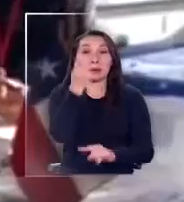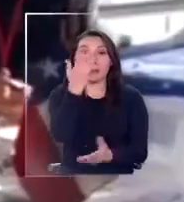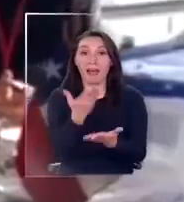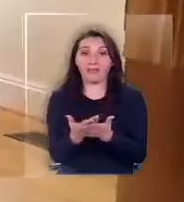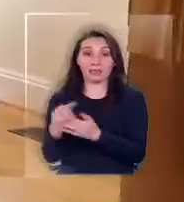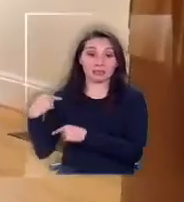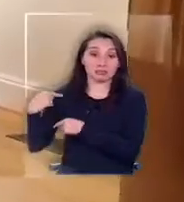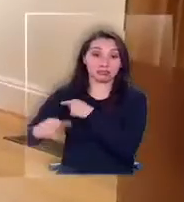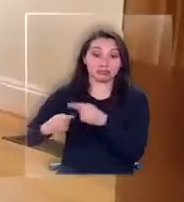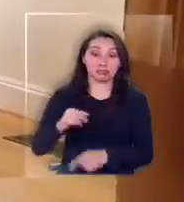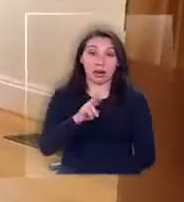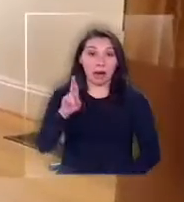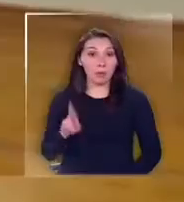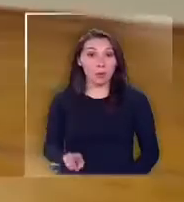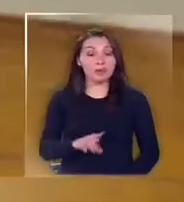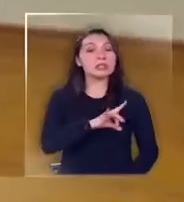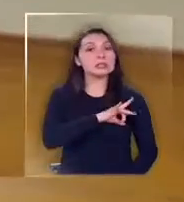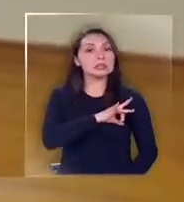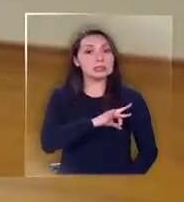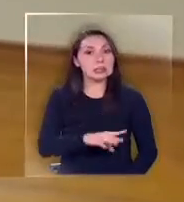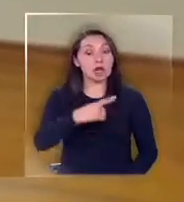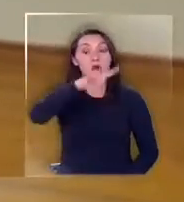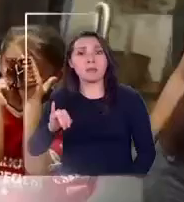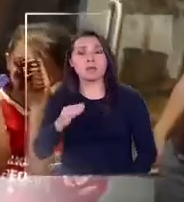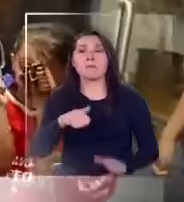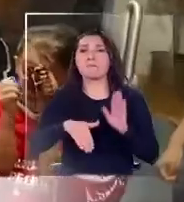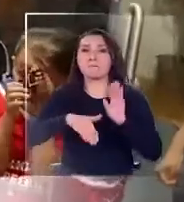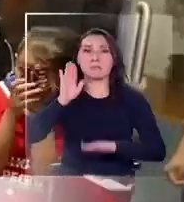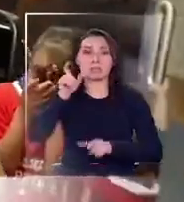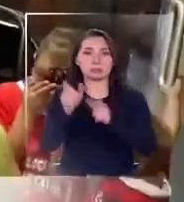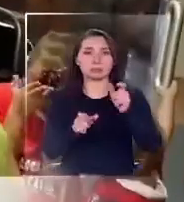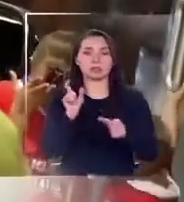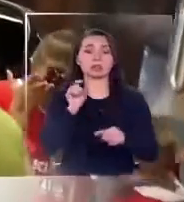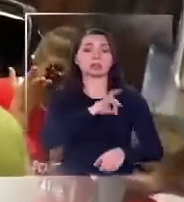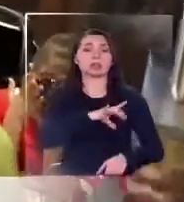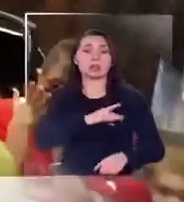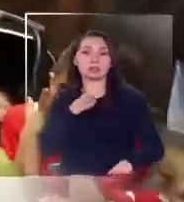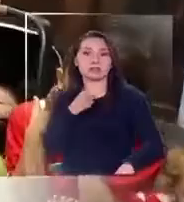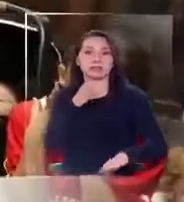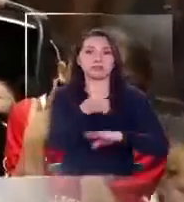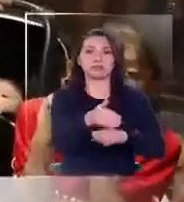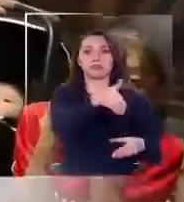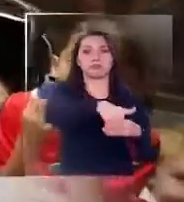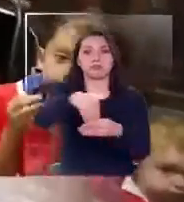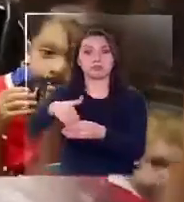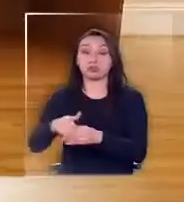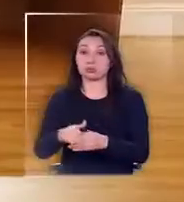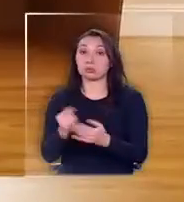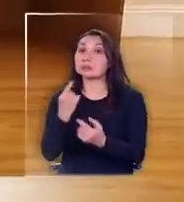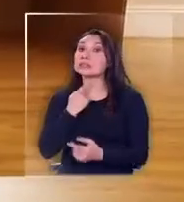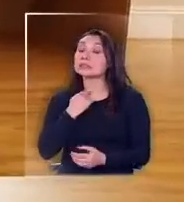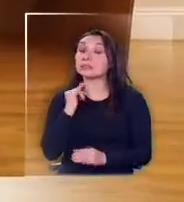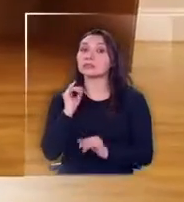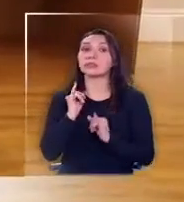chilenas y chilenos pudieron ejercer su derecho al voto desde el exterior, independientemente del lugar de su residencia.